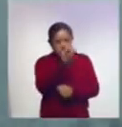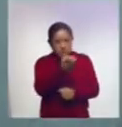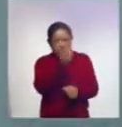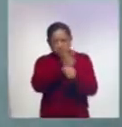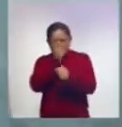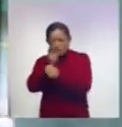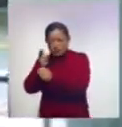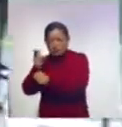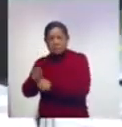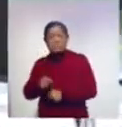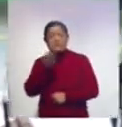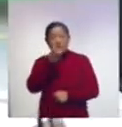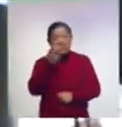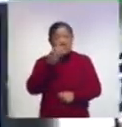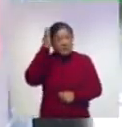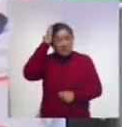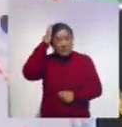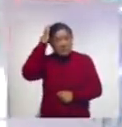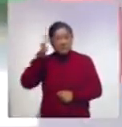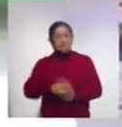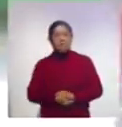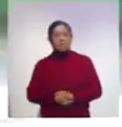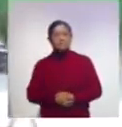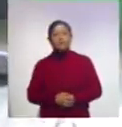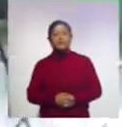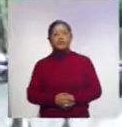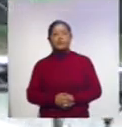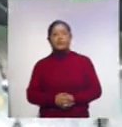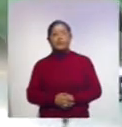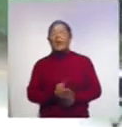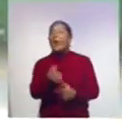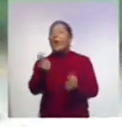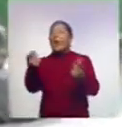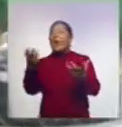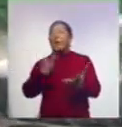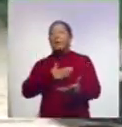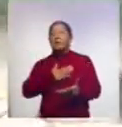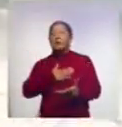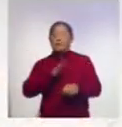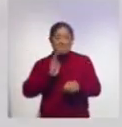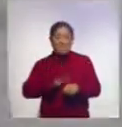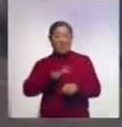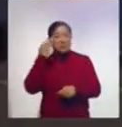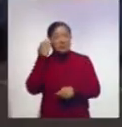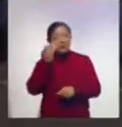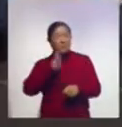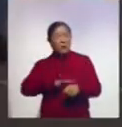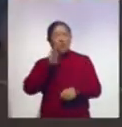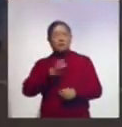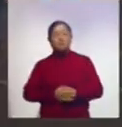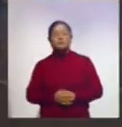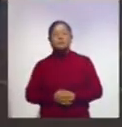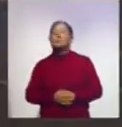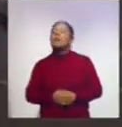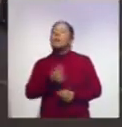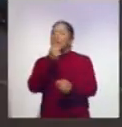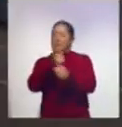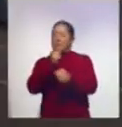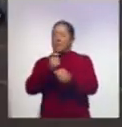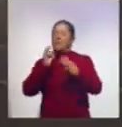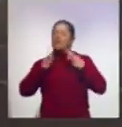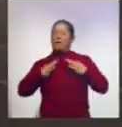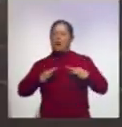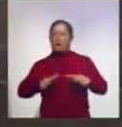principalmente nos las pasamos algunos de nosotros el mayor tiempo. Mantener la calma,